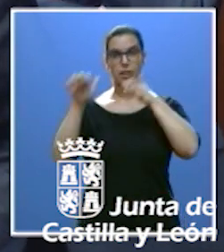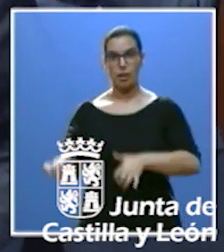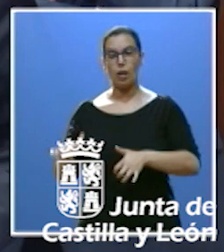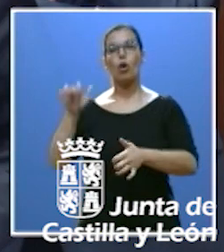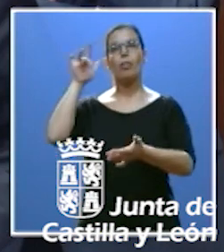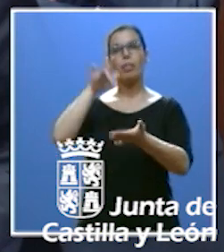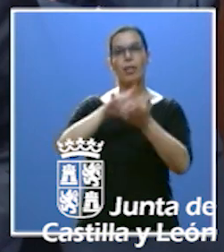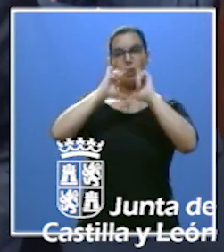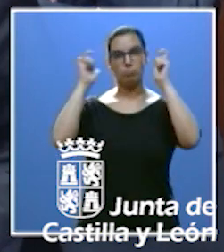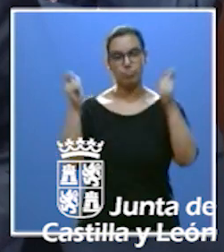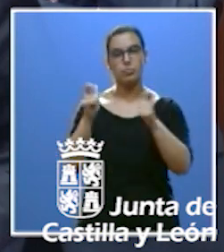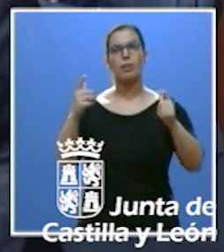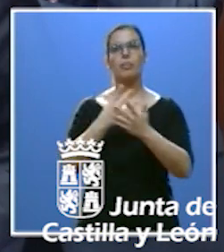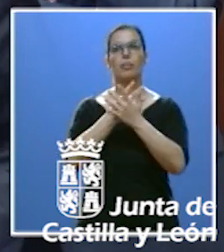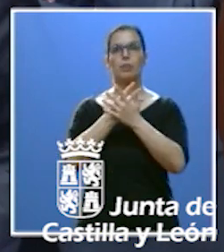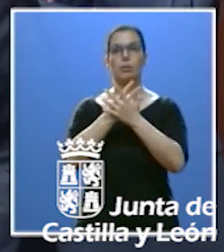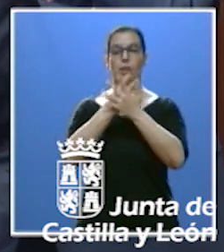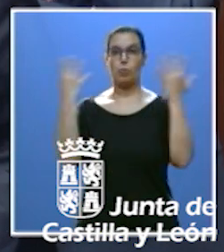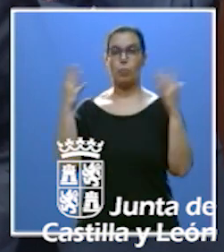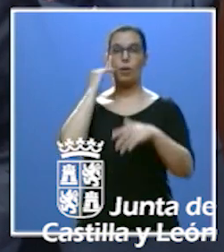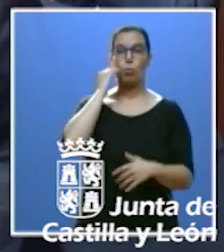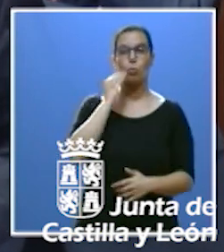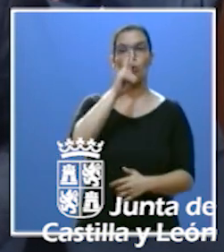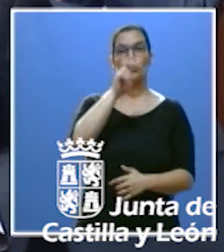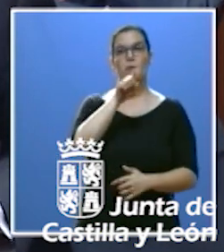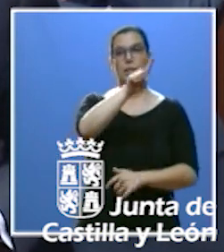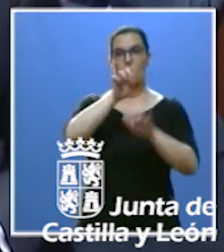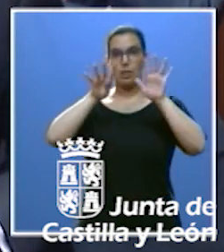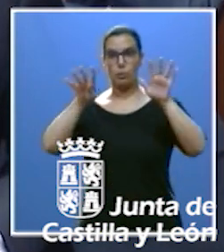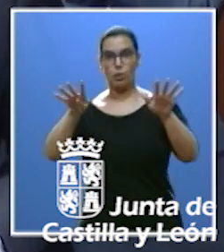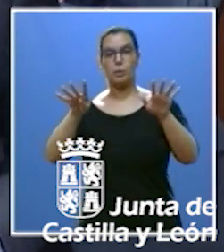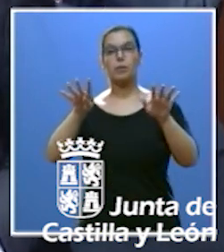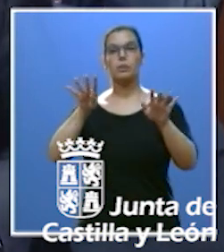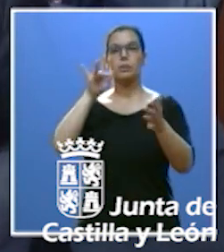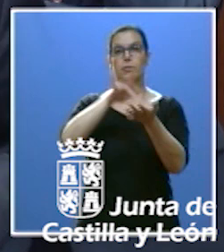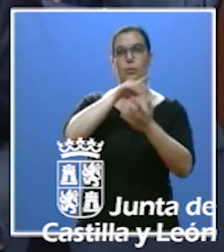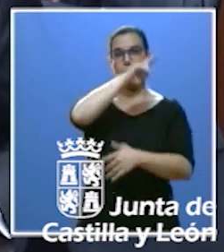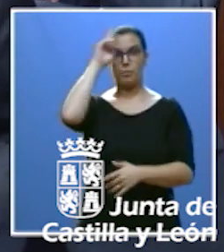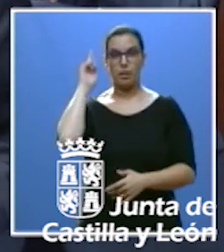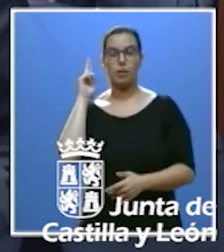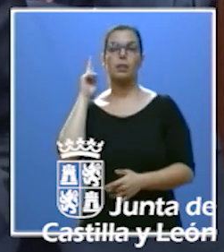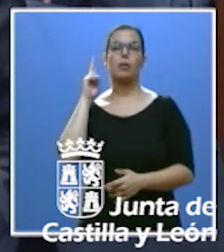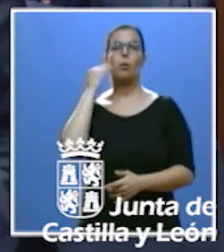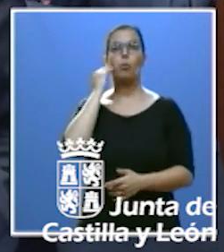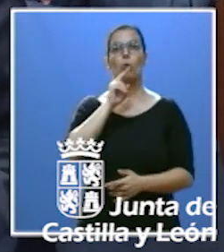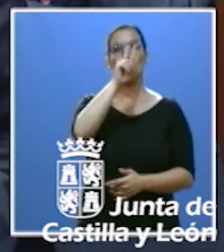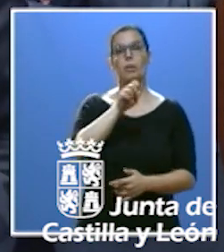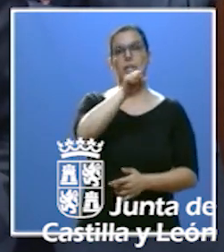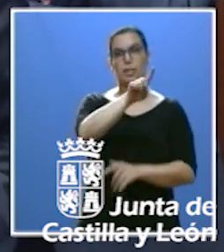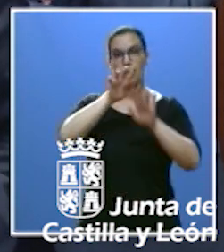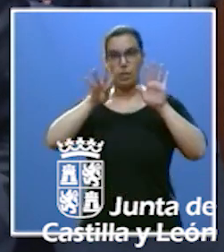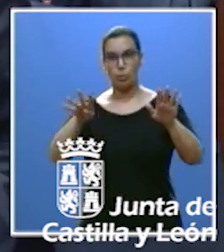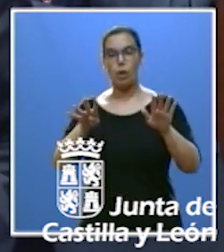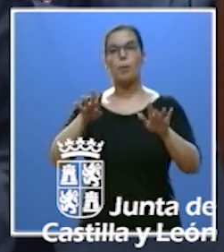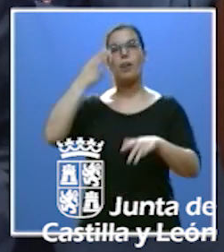sesión celebrada el día 19 de julio de 2019. Dado en Madrid el 11 de julio de 2019, Felipe